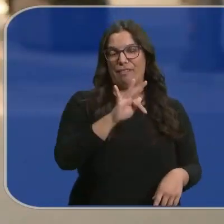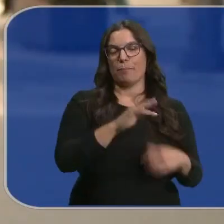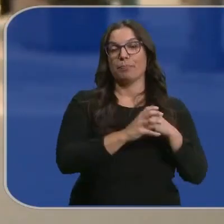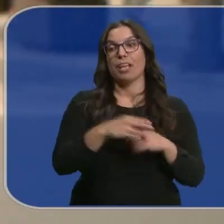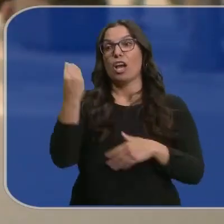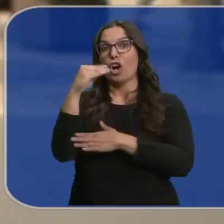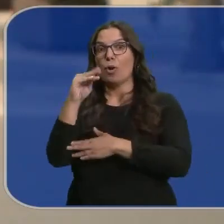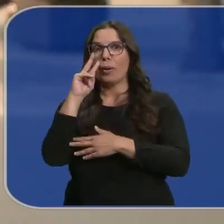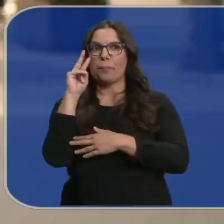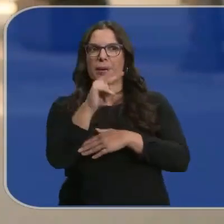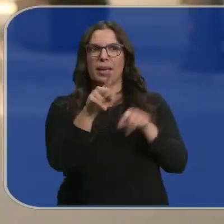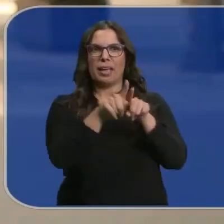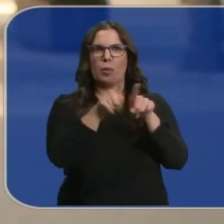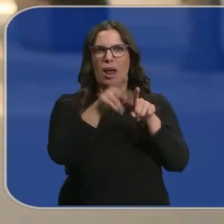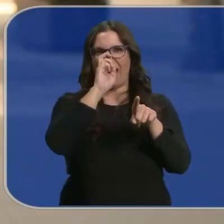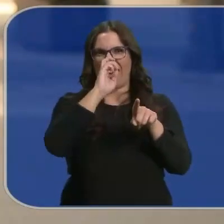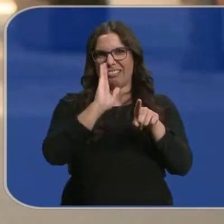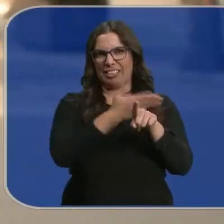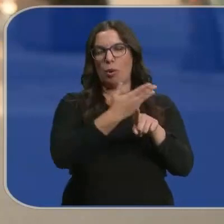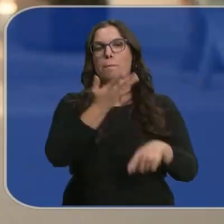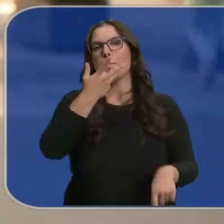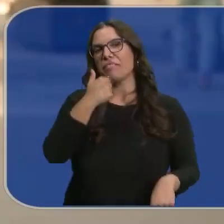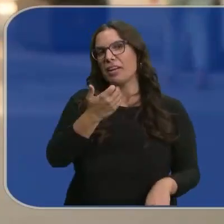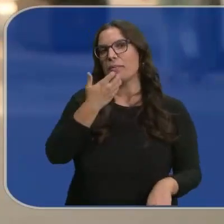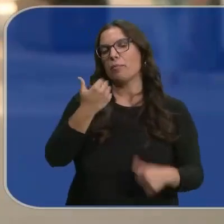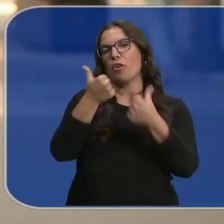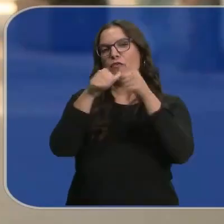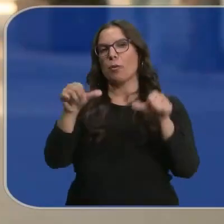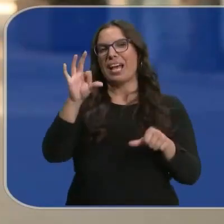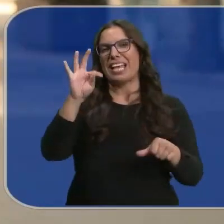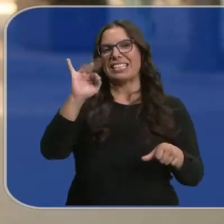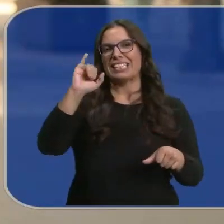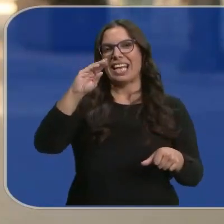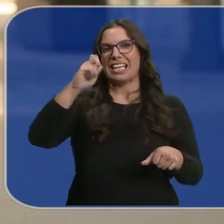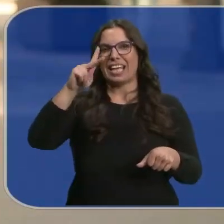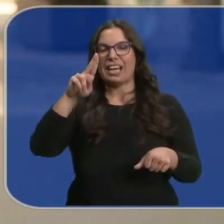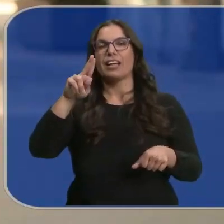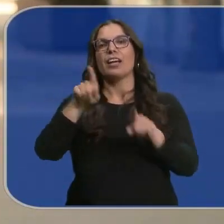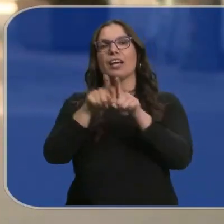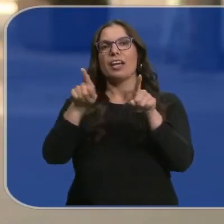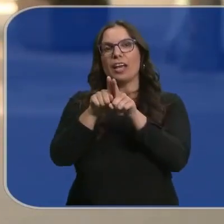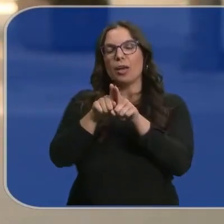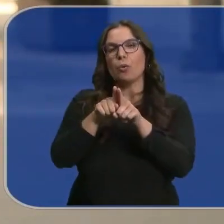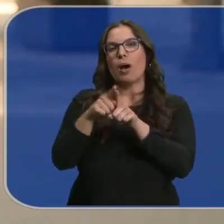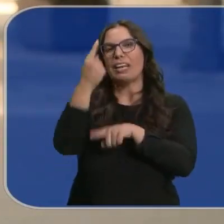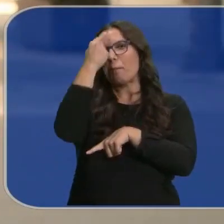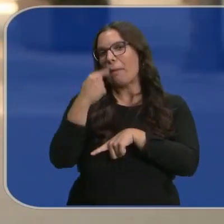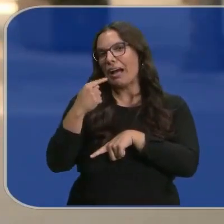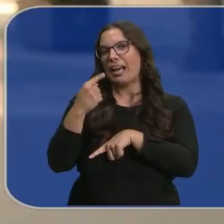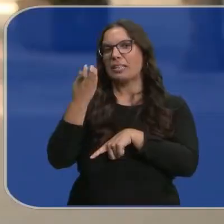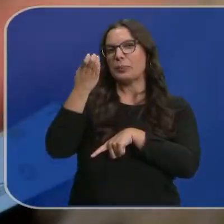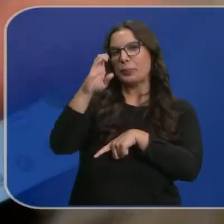ven estos iconos como algo del pasado y prefieren utilizar, por ejemplo, stickers. Unas pequeñas imágenes con textos graciosos.